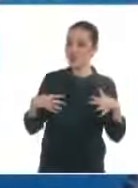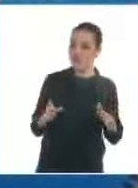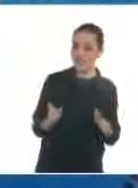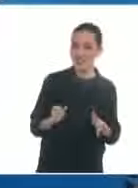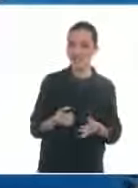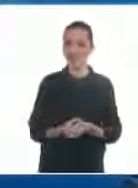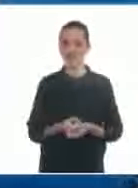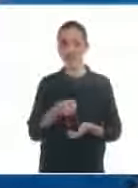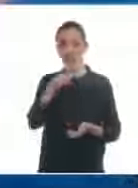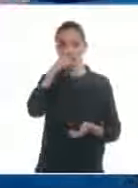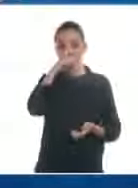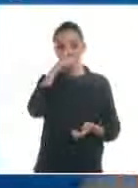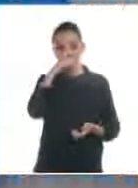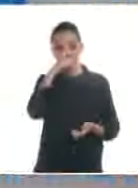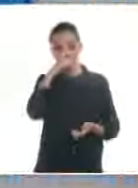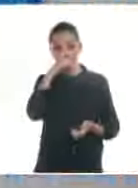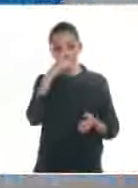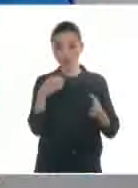de 22 años